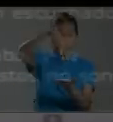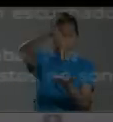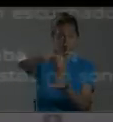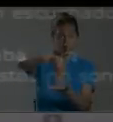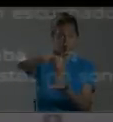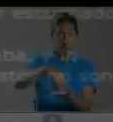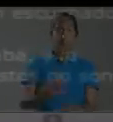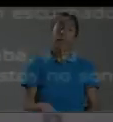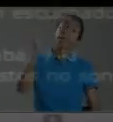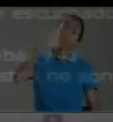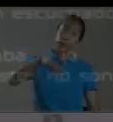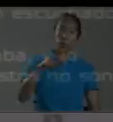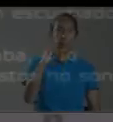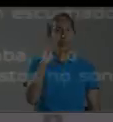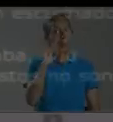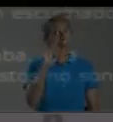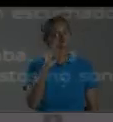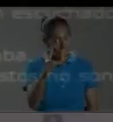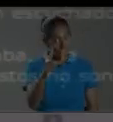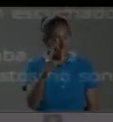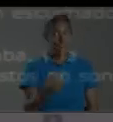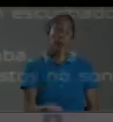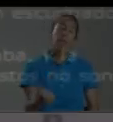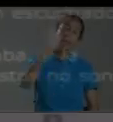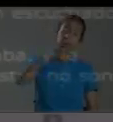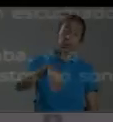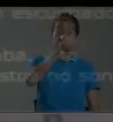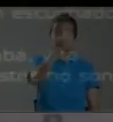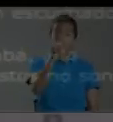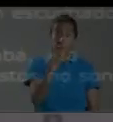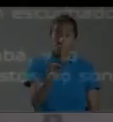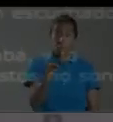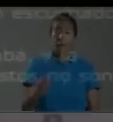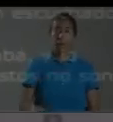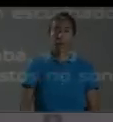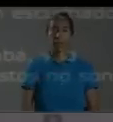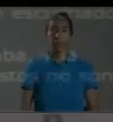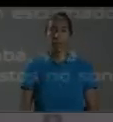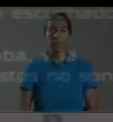Después, mirar. Después, preguntar.